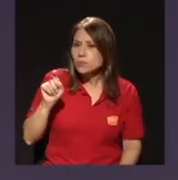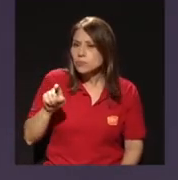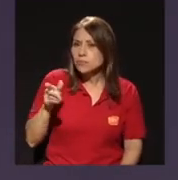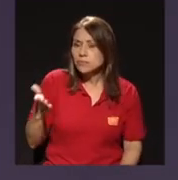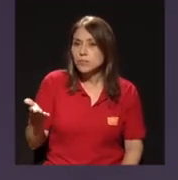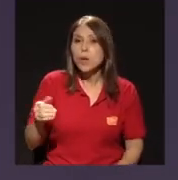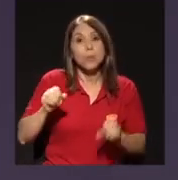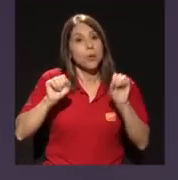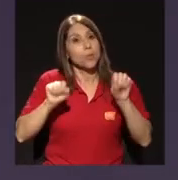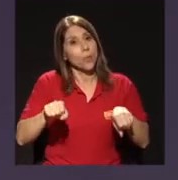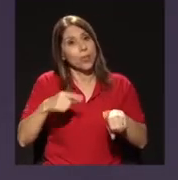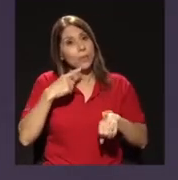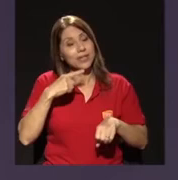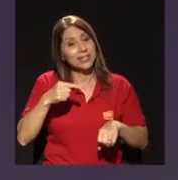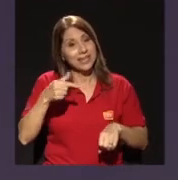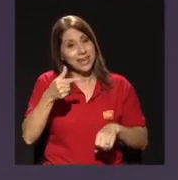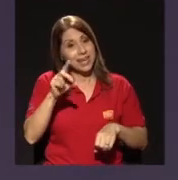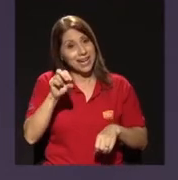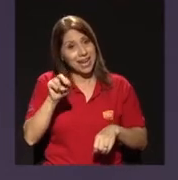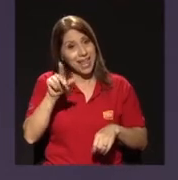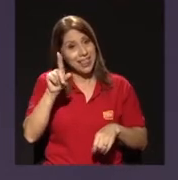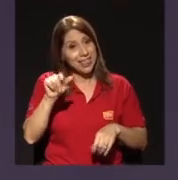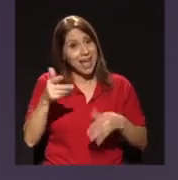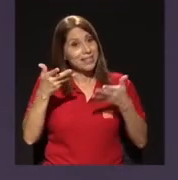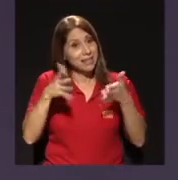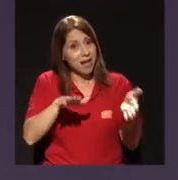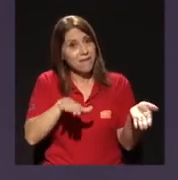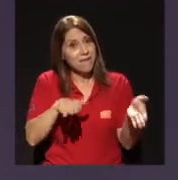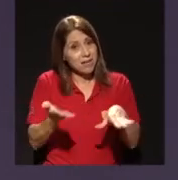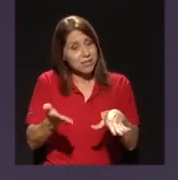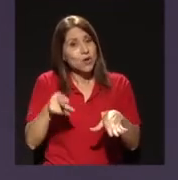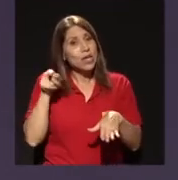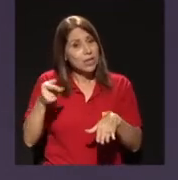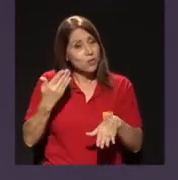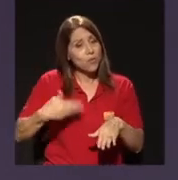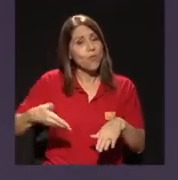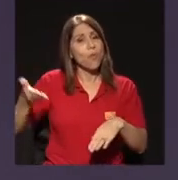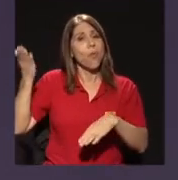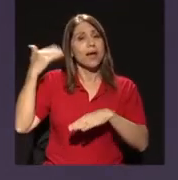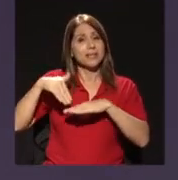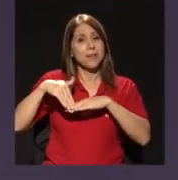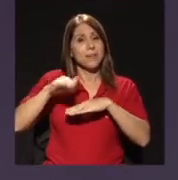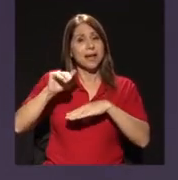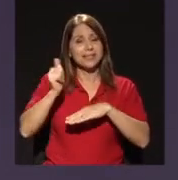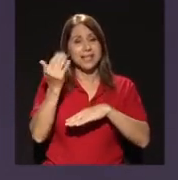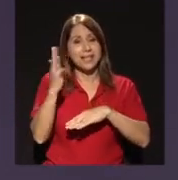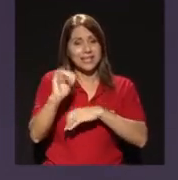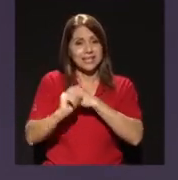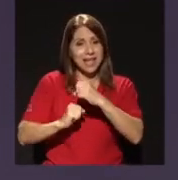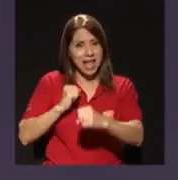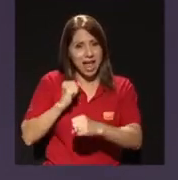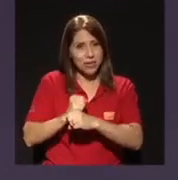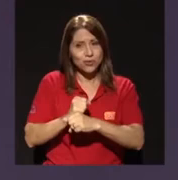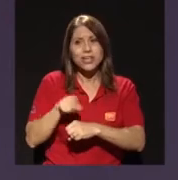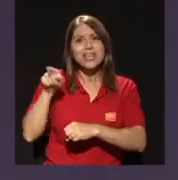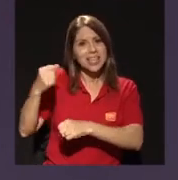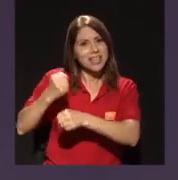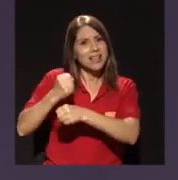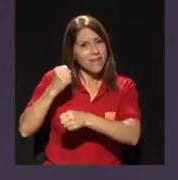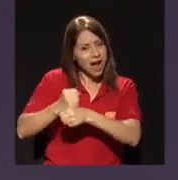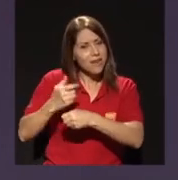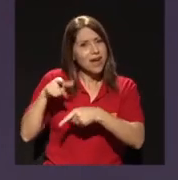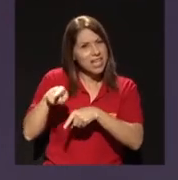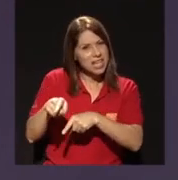podemos decir, Glenda ya está fallecida, ¿verdad? Y eso fue hace más de 15 años y ya tenía de trabajar ahí por lo menos 15